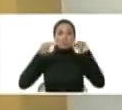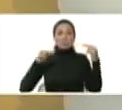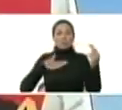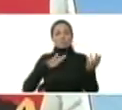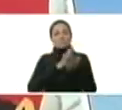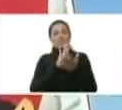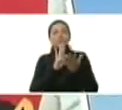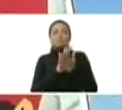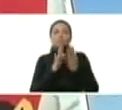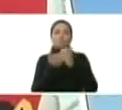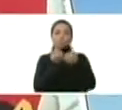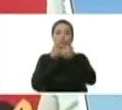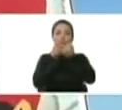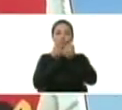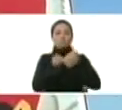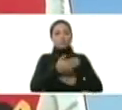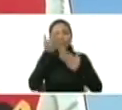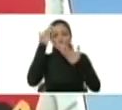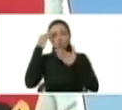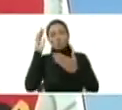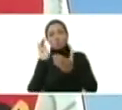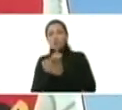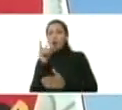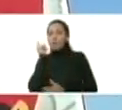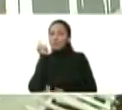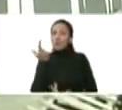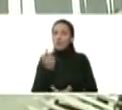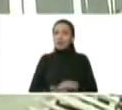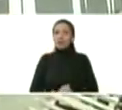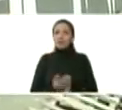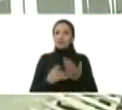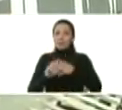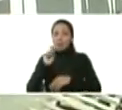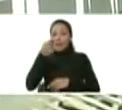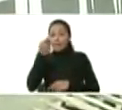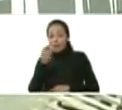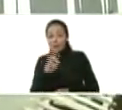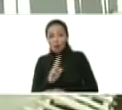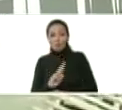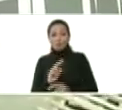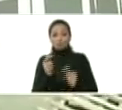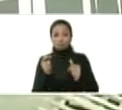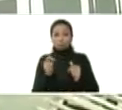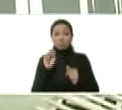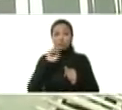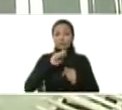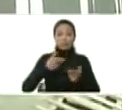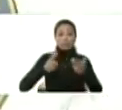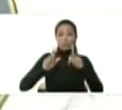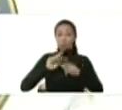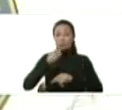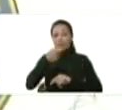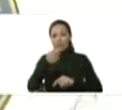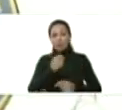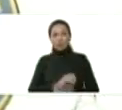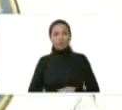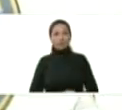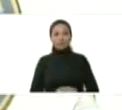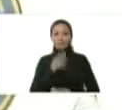y amor. Saludo a estas vecinas por aquí, mira. Les mandé las llaves, ¿les llegó? Ahí les llegó la llave, pues.